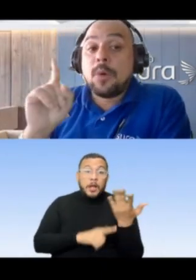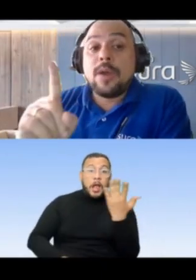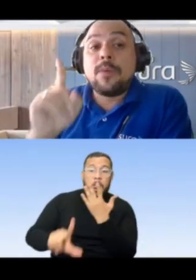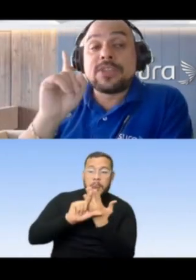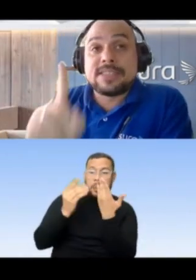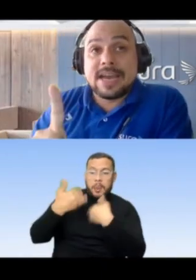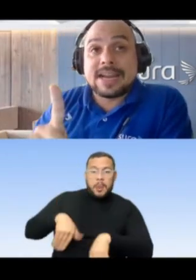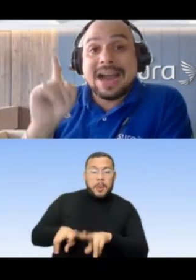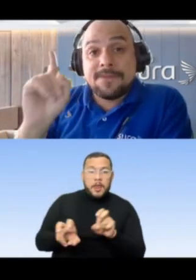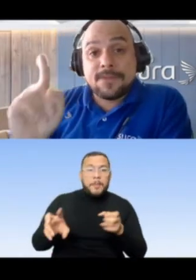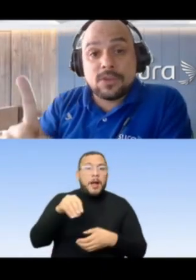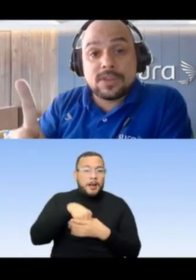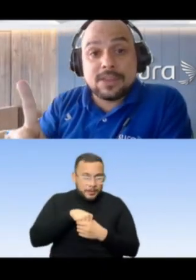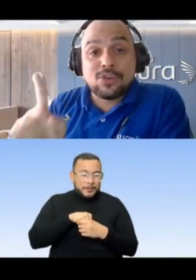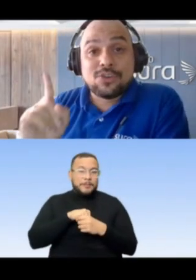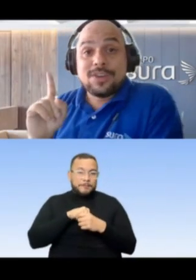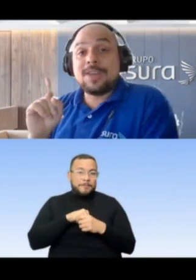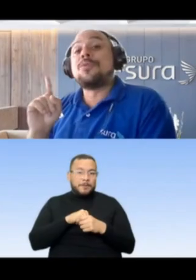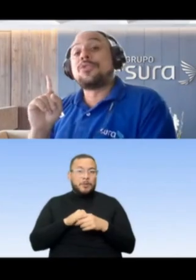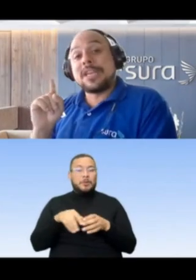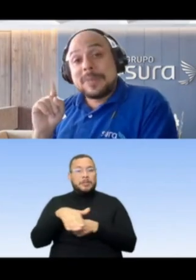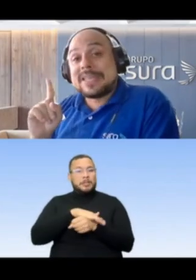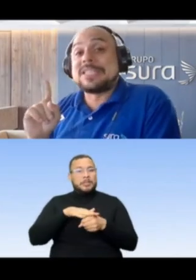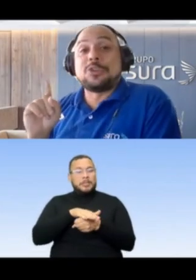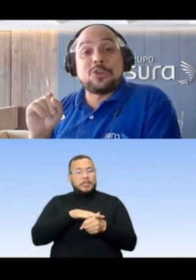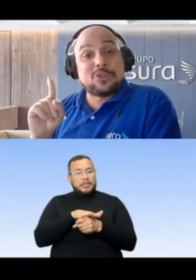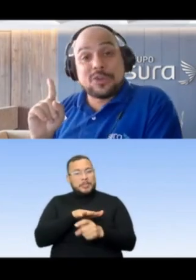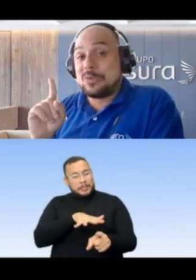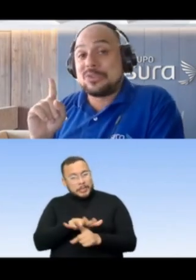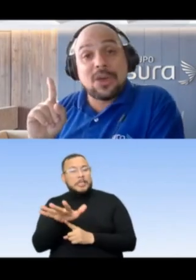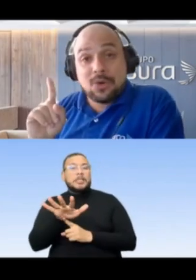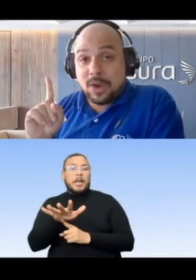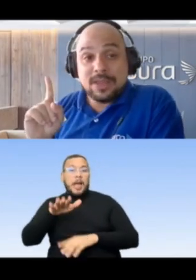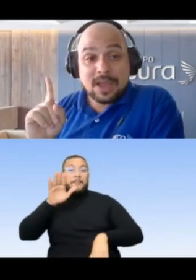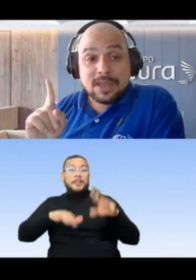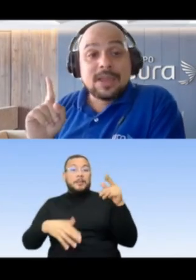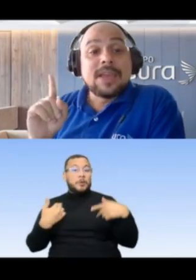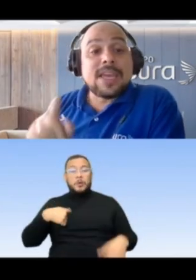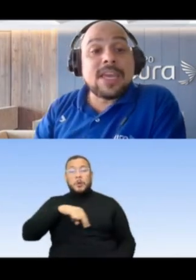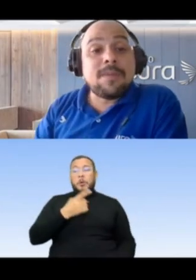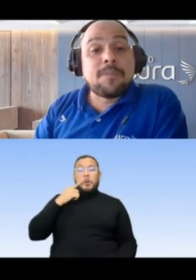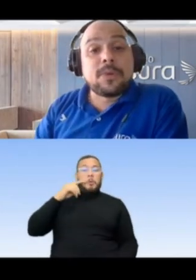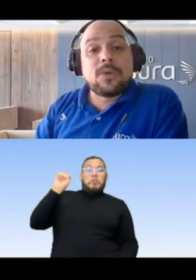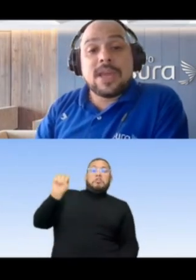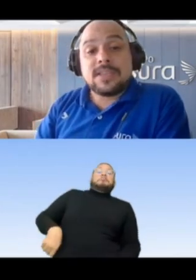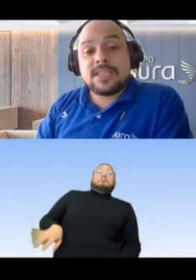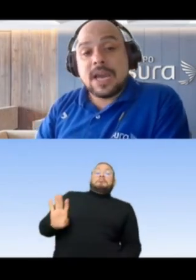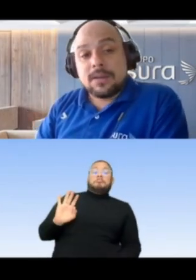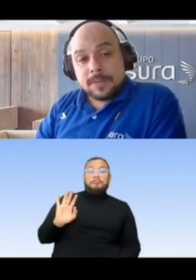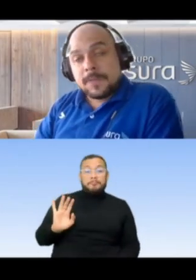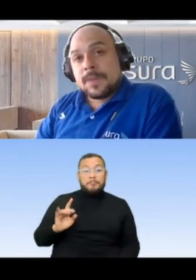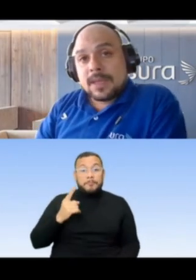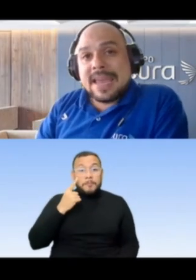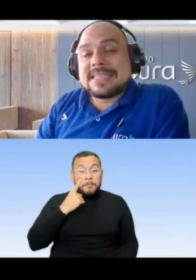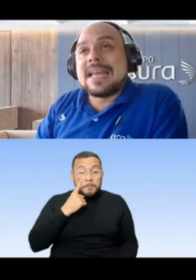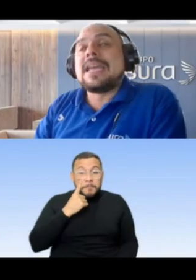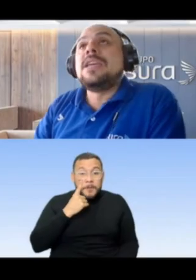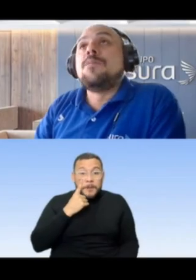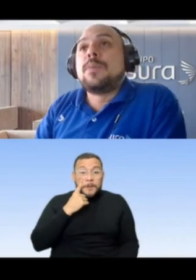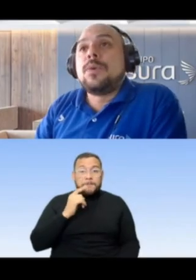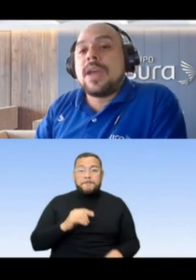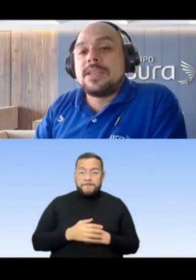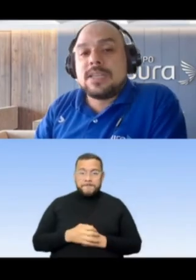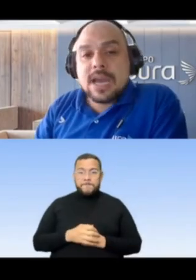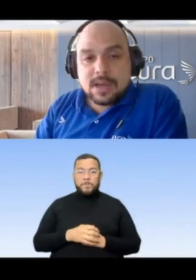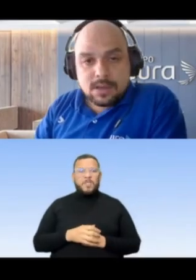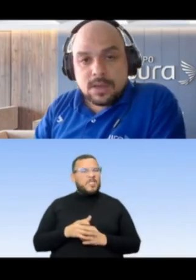responsabilidad legal podemos estar afrontando y muchas veces no nos hemos dado cuenta. Imprudencia. ¿Qué es